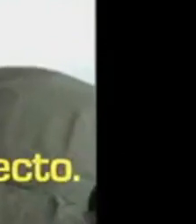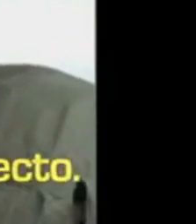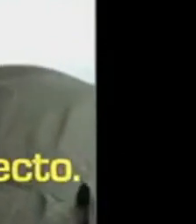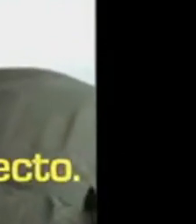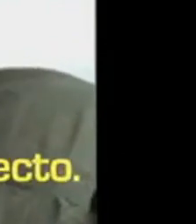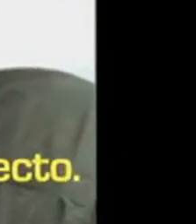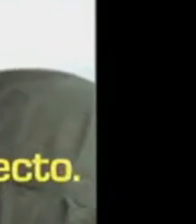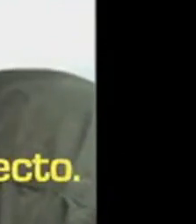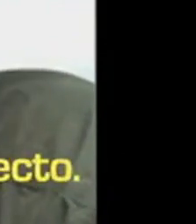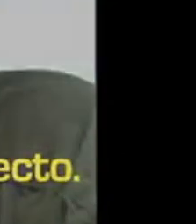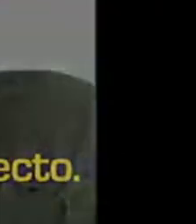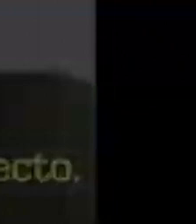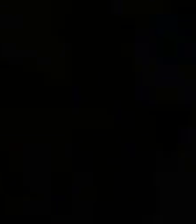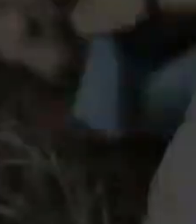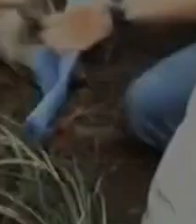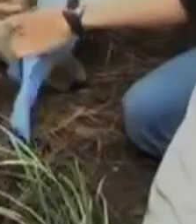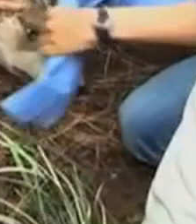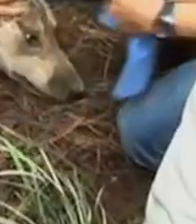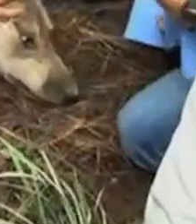for this endangered species program.